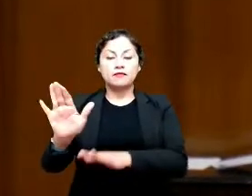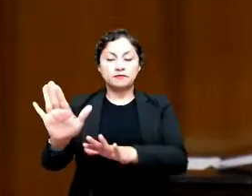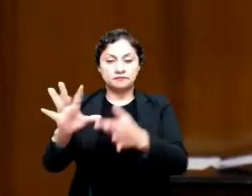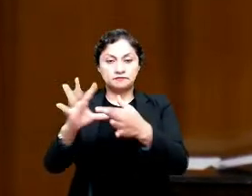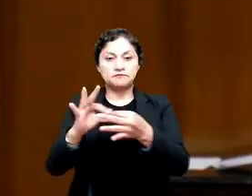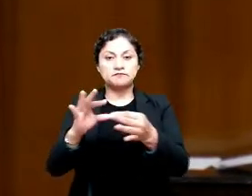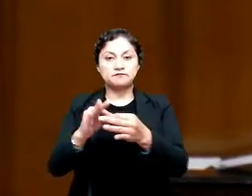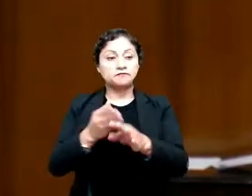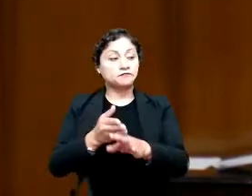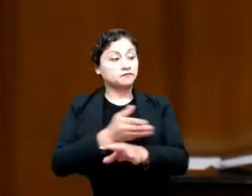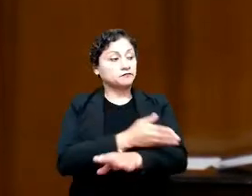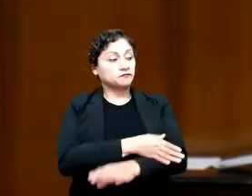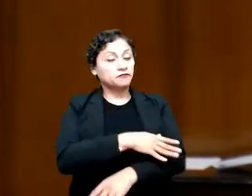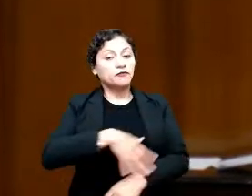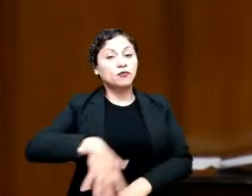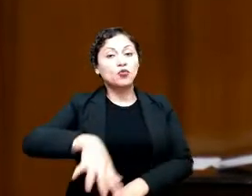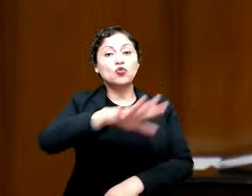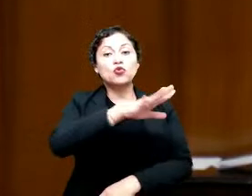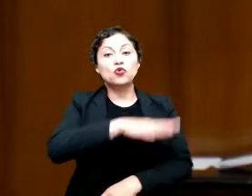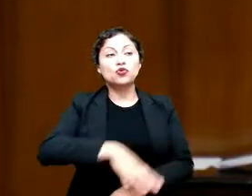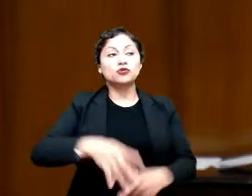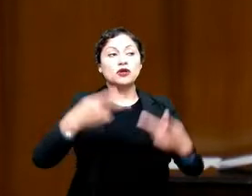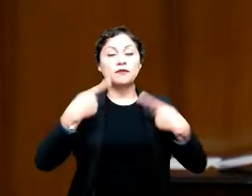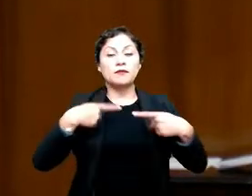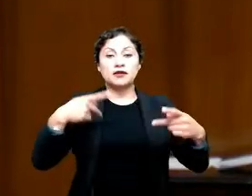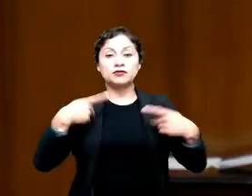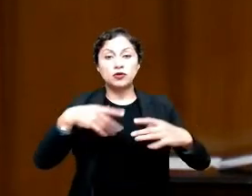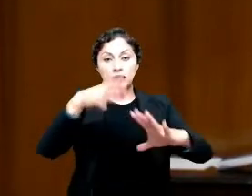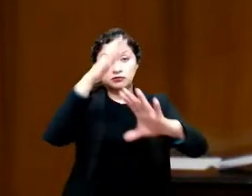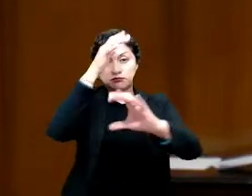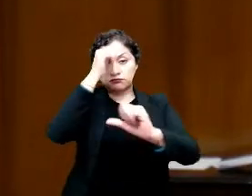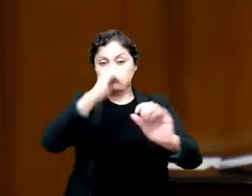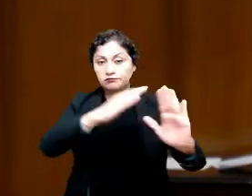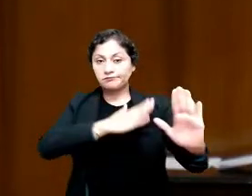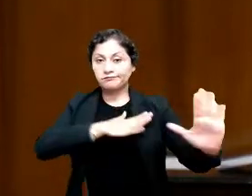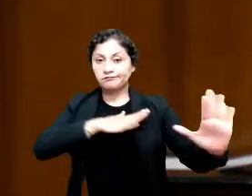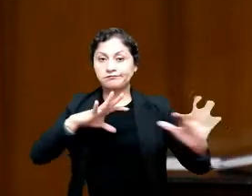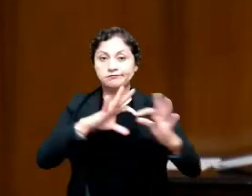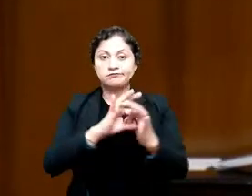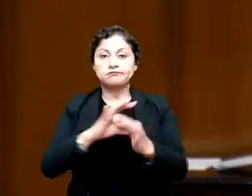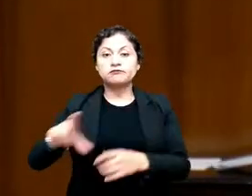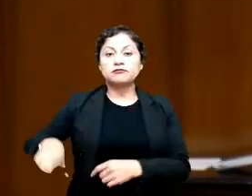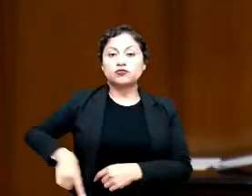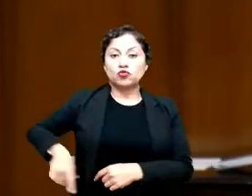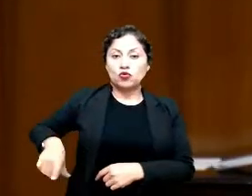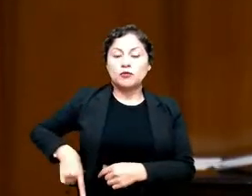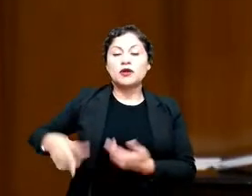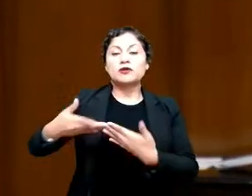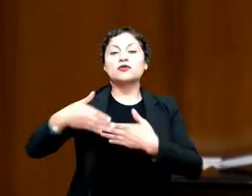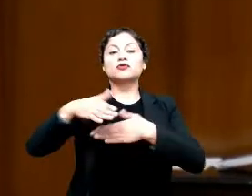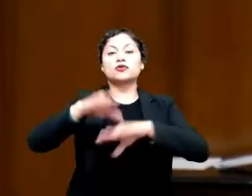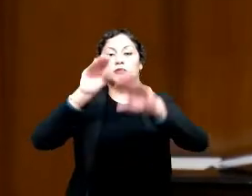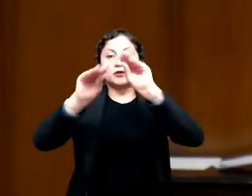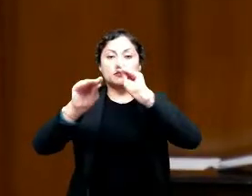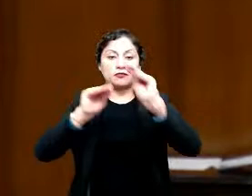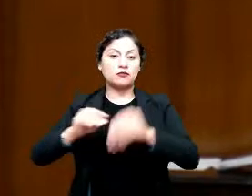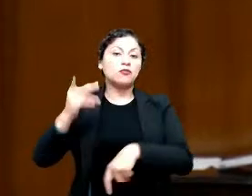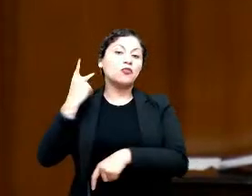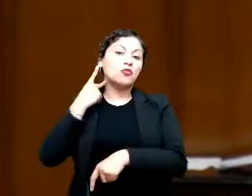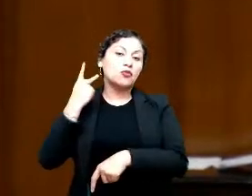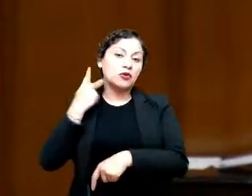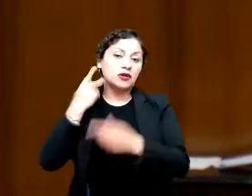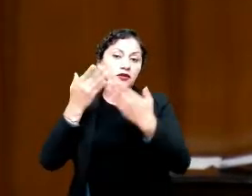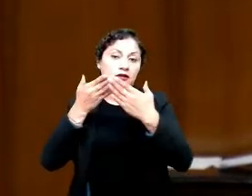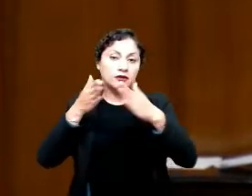construcción de una ciudadanía comprometida como una aliada permanente del gobierno en la generación de políticas públicas en un espíritu